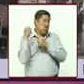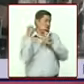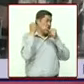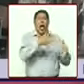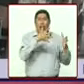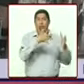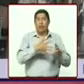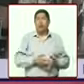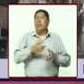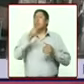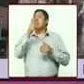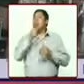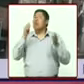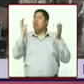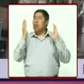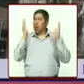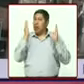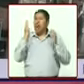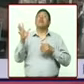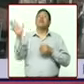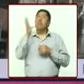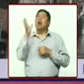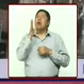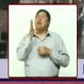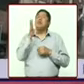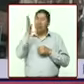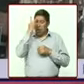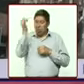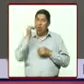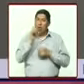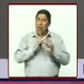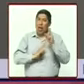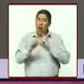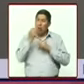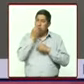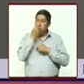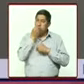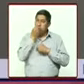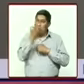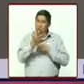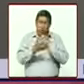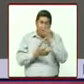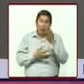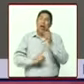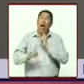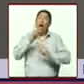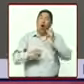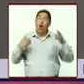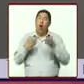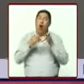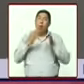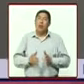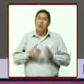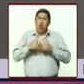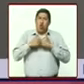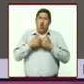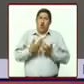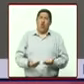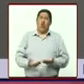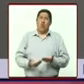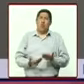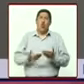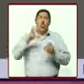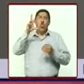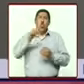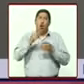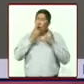La principal sospechosa, sin duda alguna, es la madre, justamente por algunas declaraciones de algunos vecinos y cómo ha procedido justamente